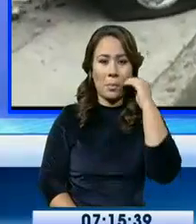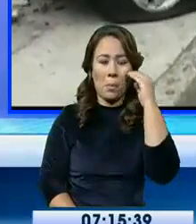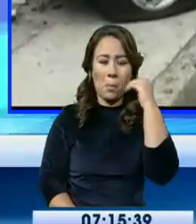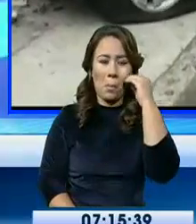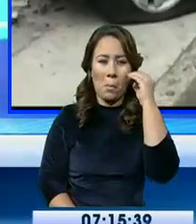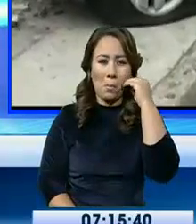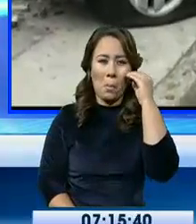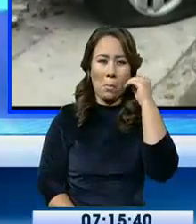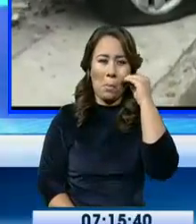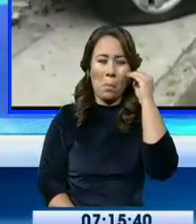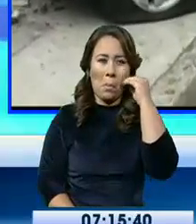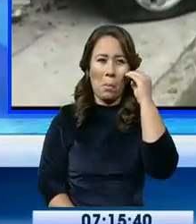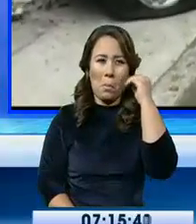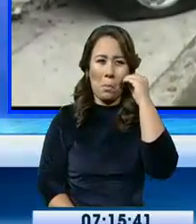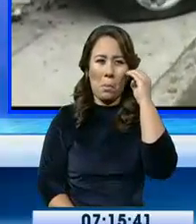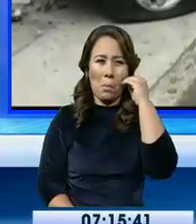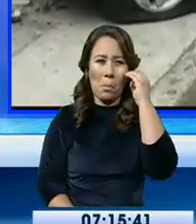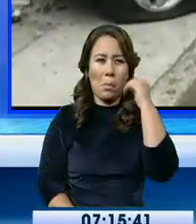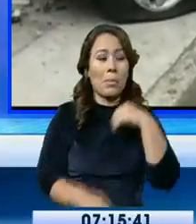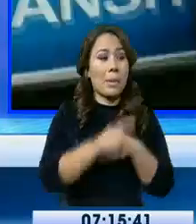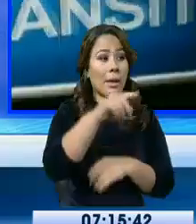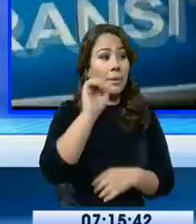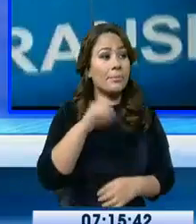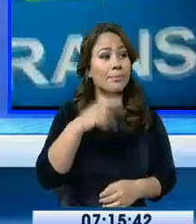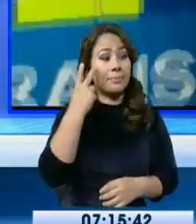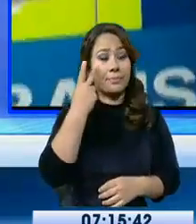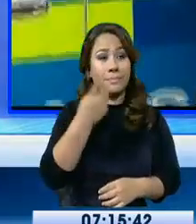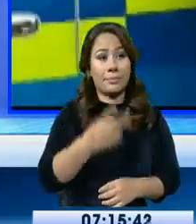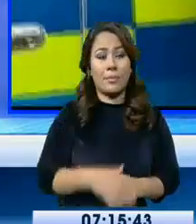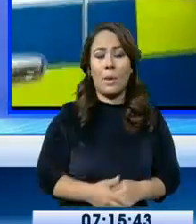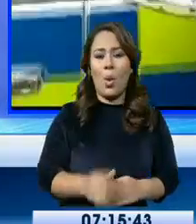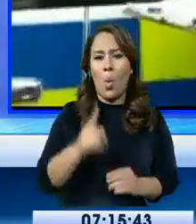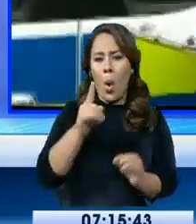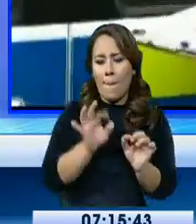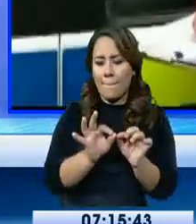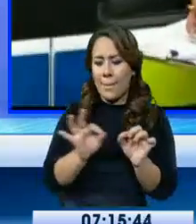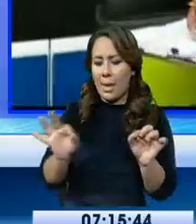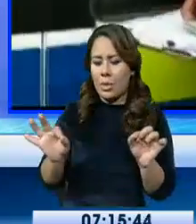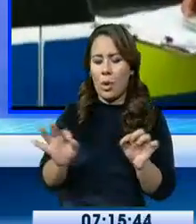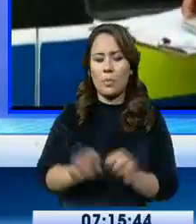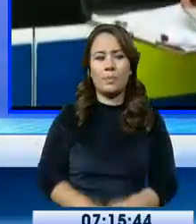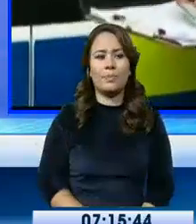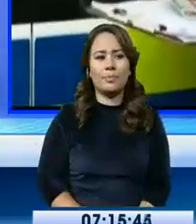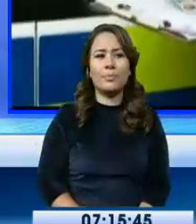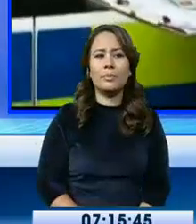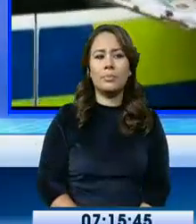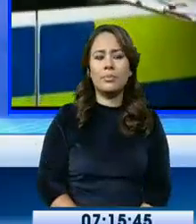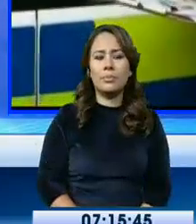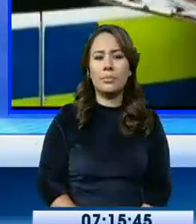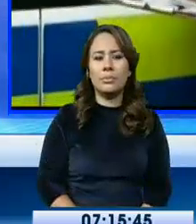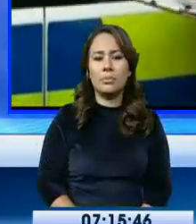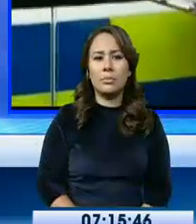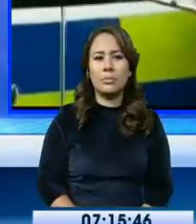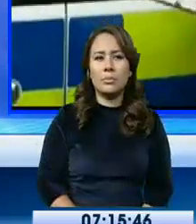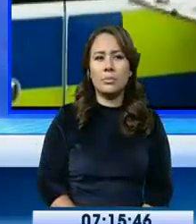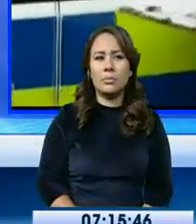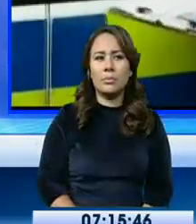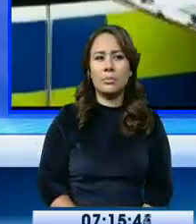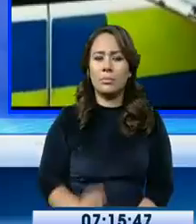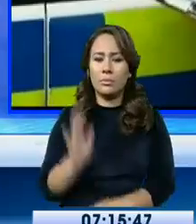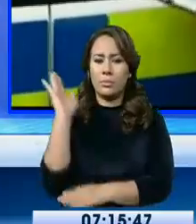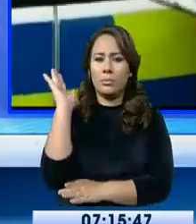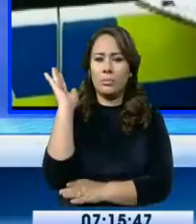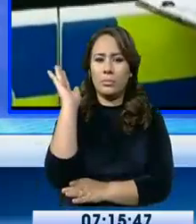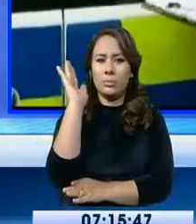observar, vean ustedes, aproximadamente un metro más o menos, el espacio